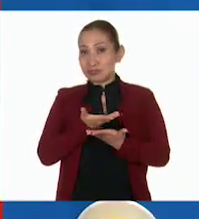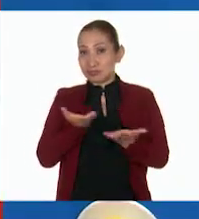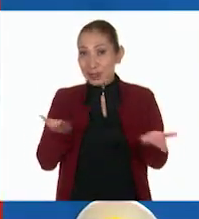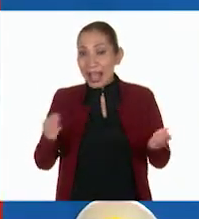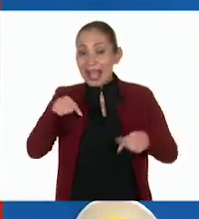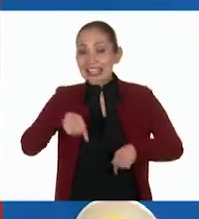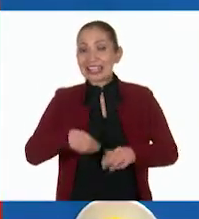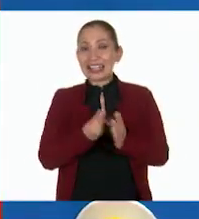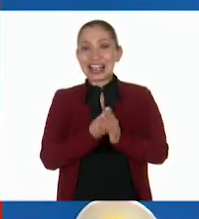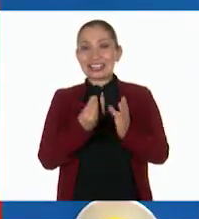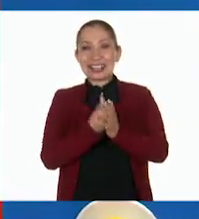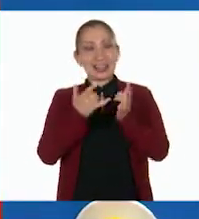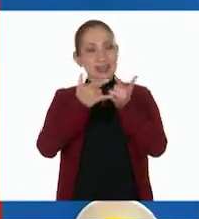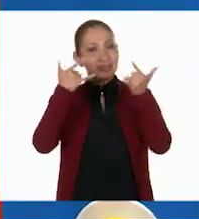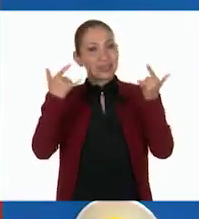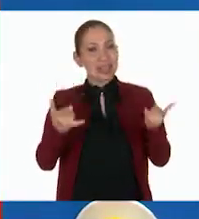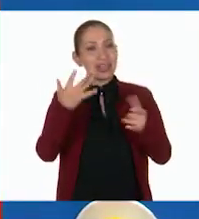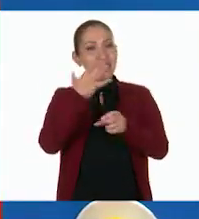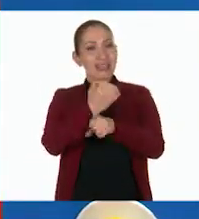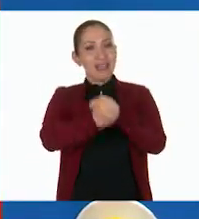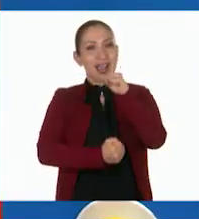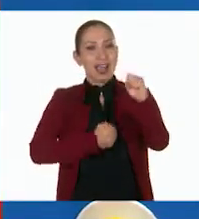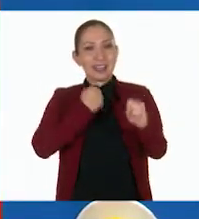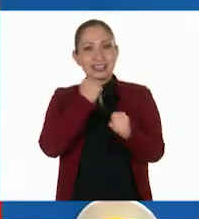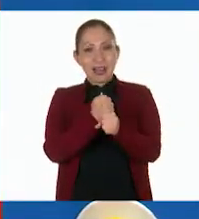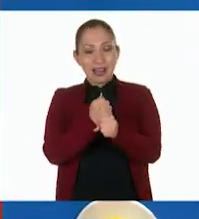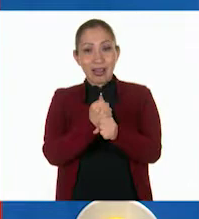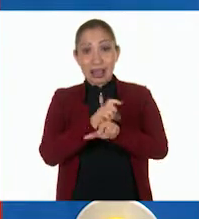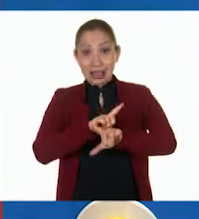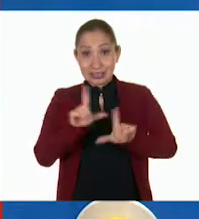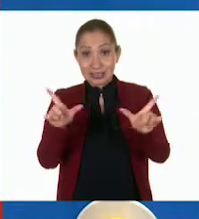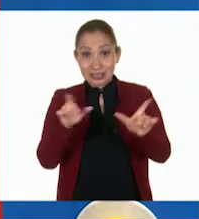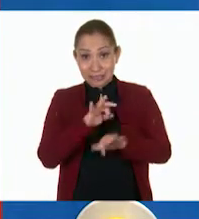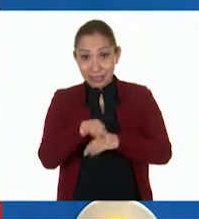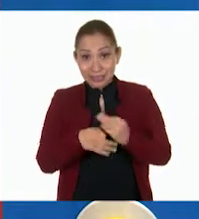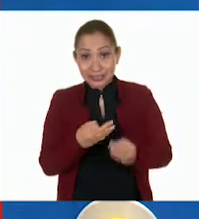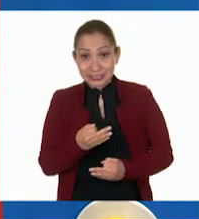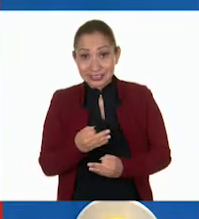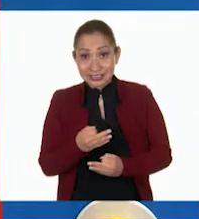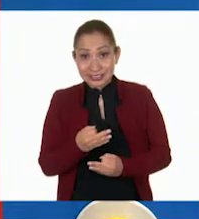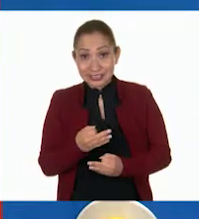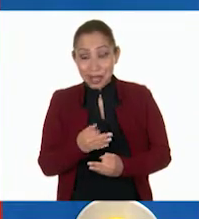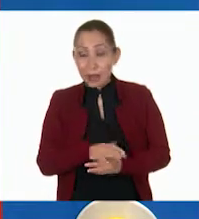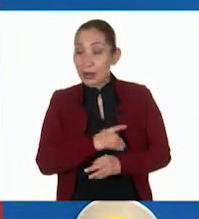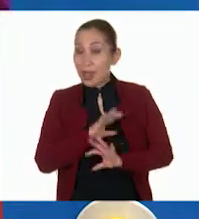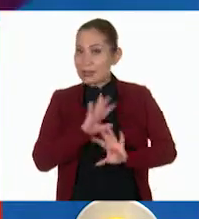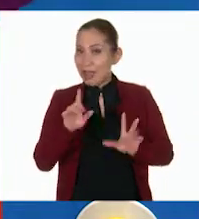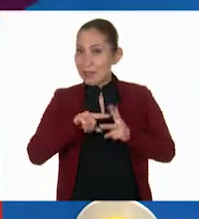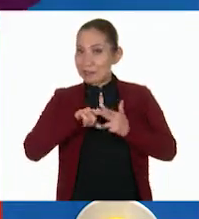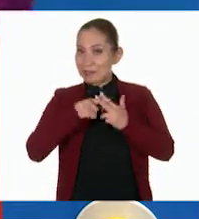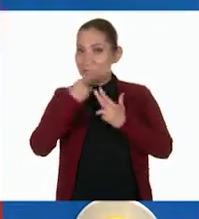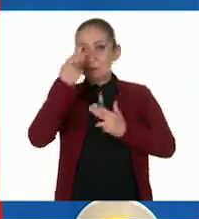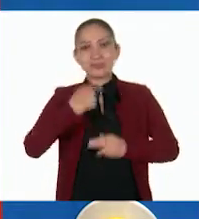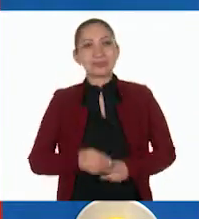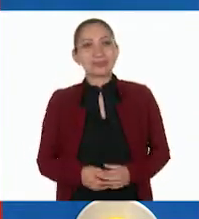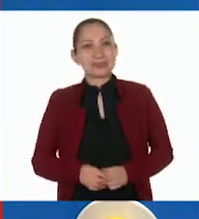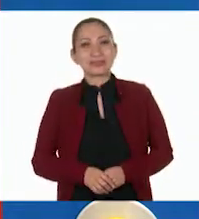ustedes en esta clase de historia de quinto grado. ¿Ya están listos? Porque ya